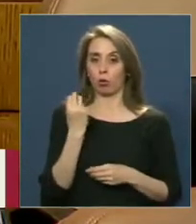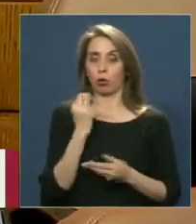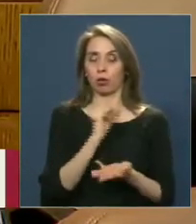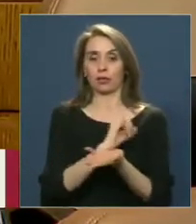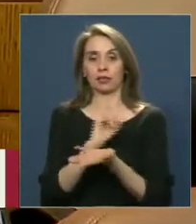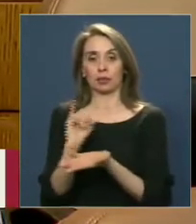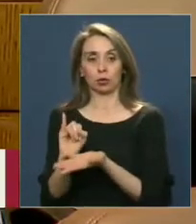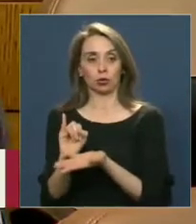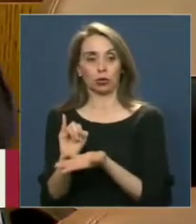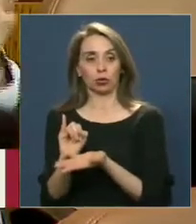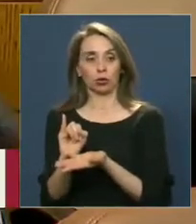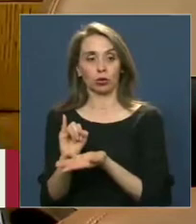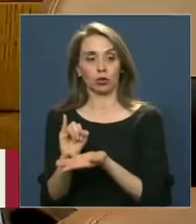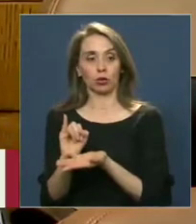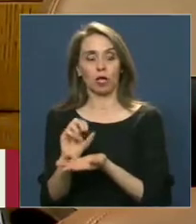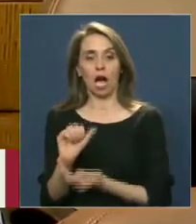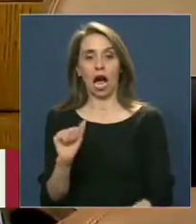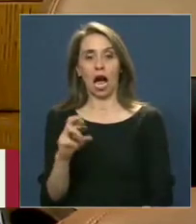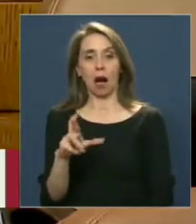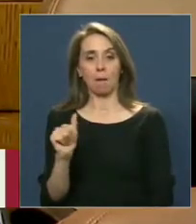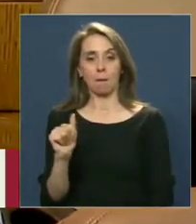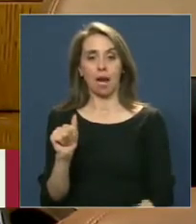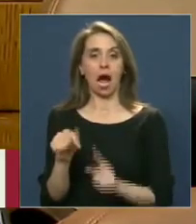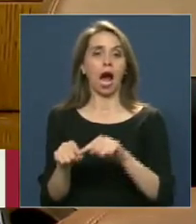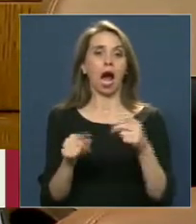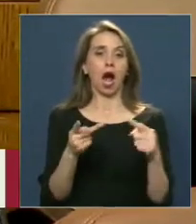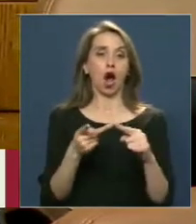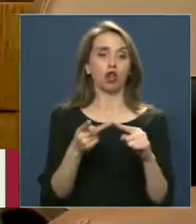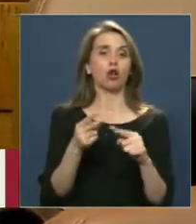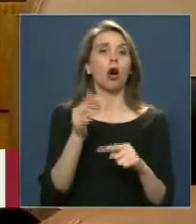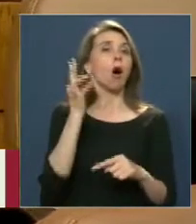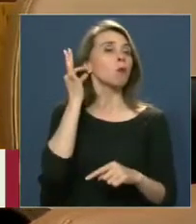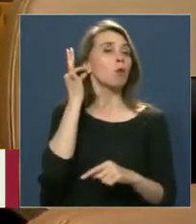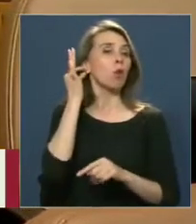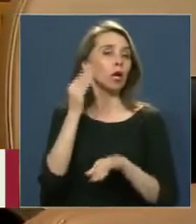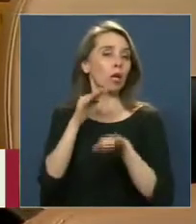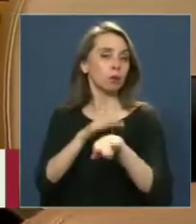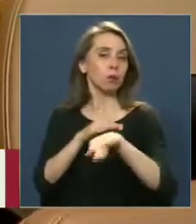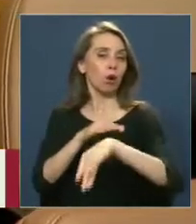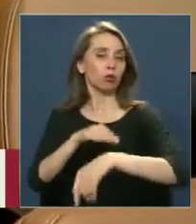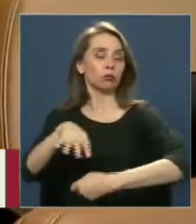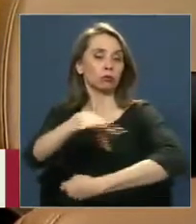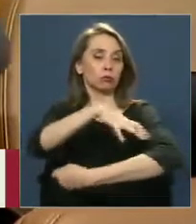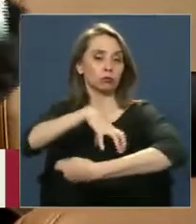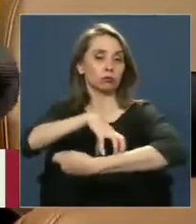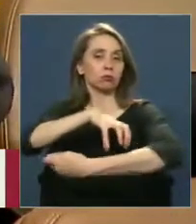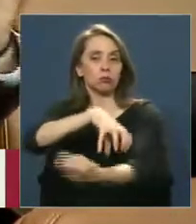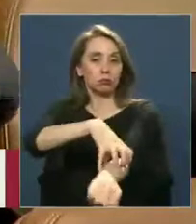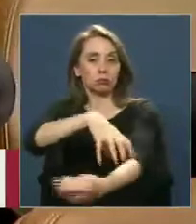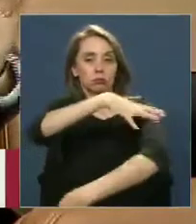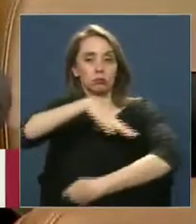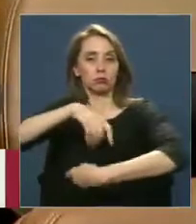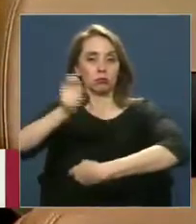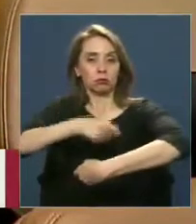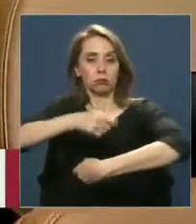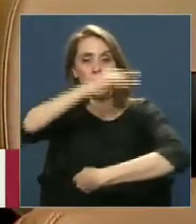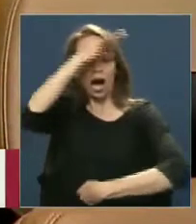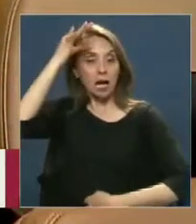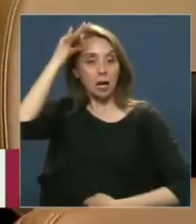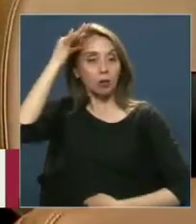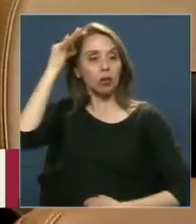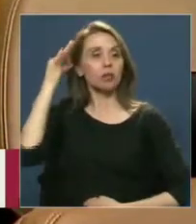instituciones. Una es el APRA y otro es Mujeres por la Araucanía, donde ni la mitad de lo que